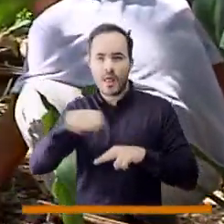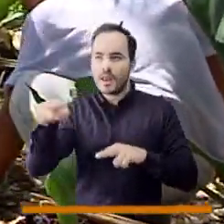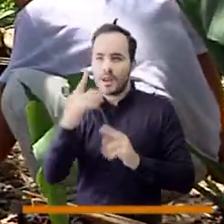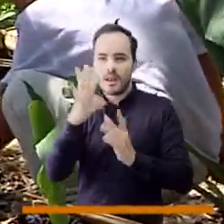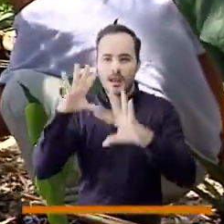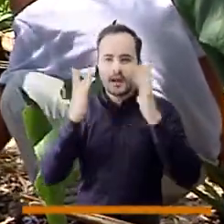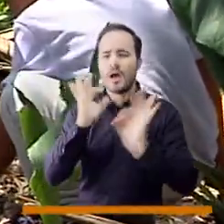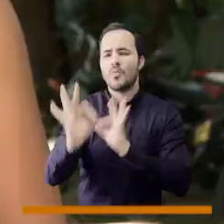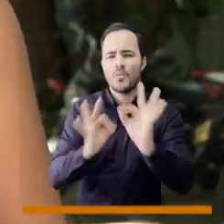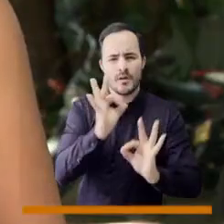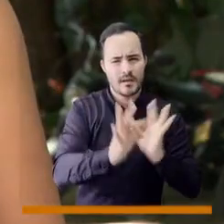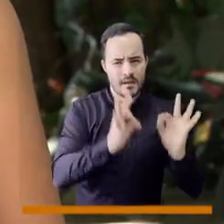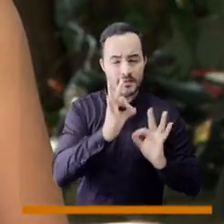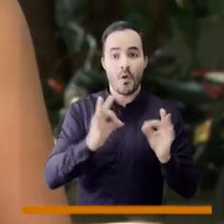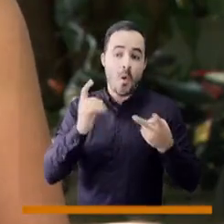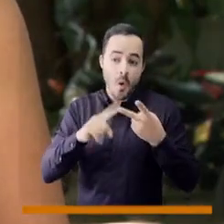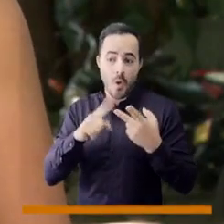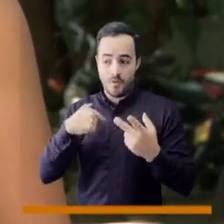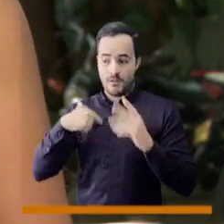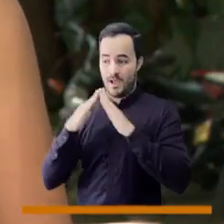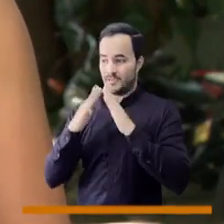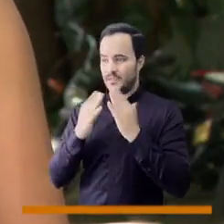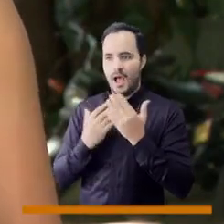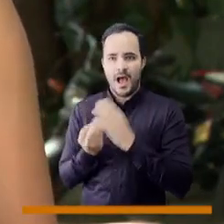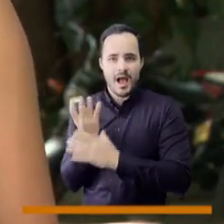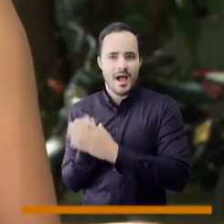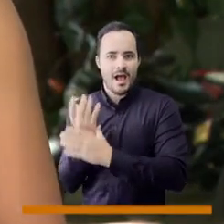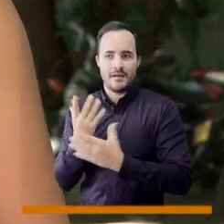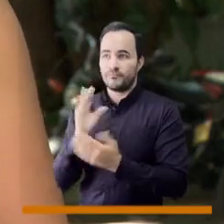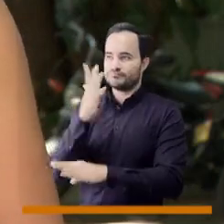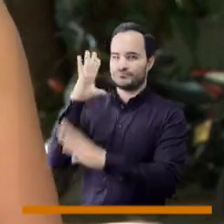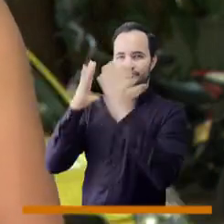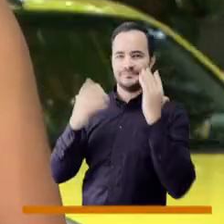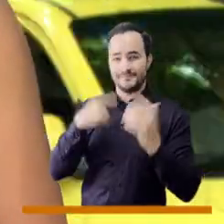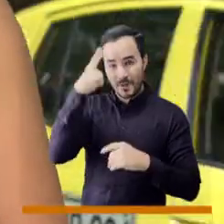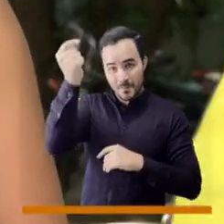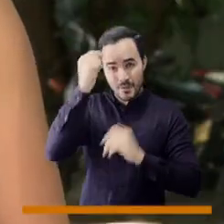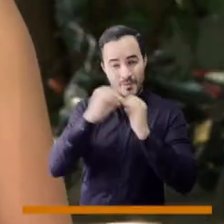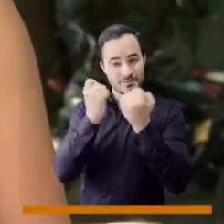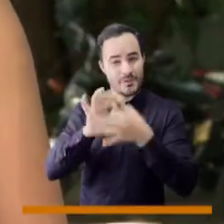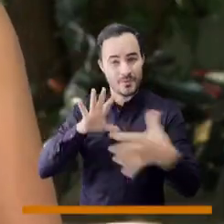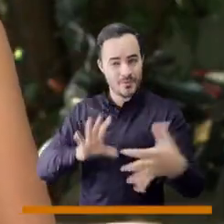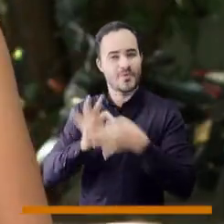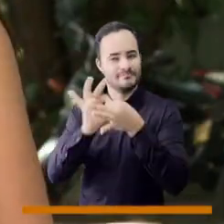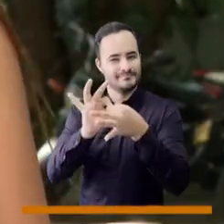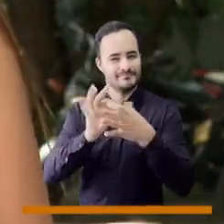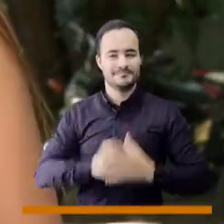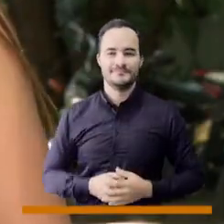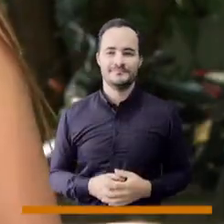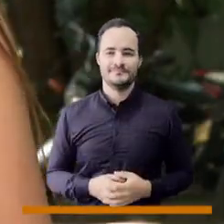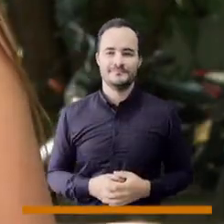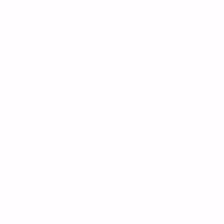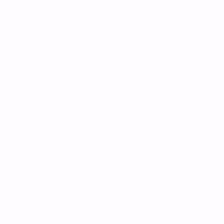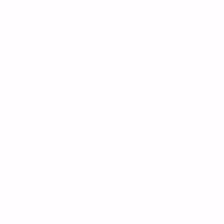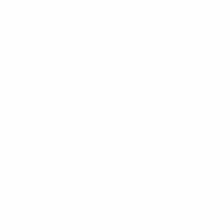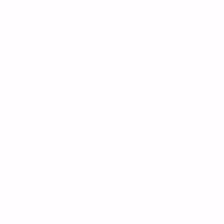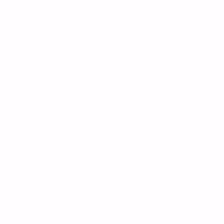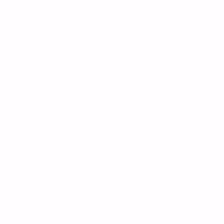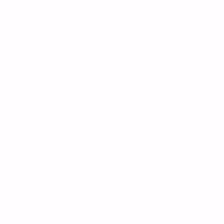además de cuidar la vegetación que ya está y promover la siembra desde nuestra casa. Porque el consejo somos tú y yo.